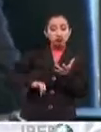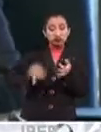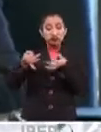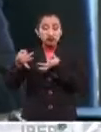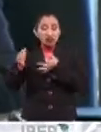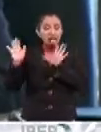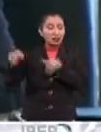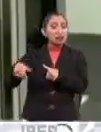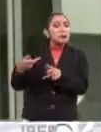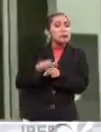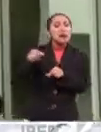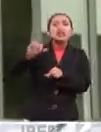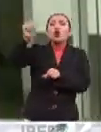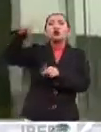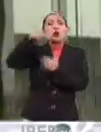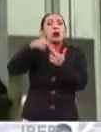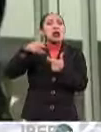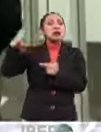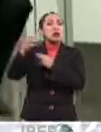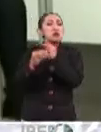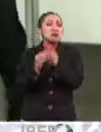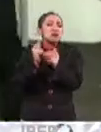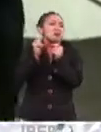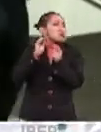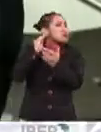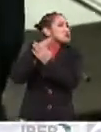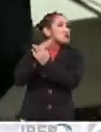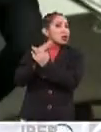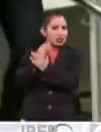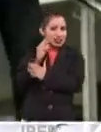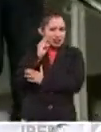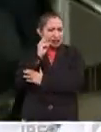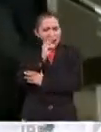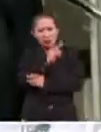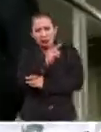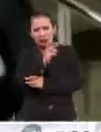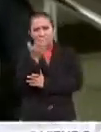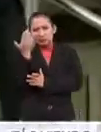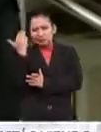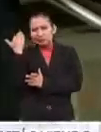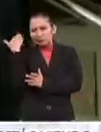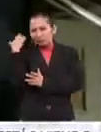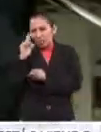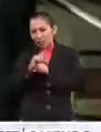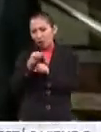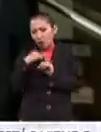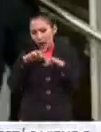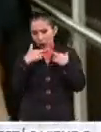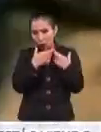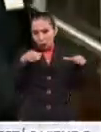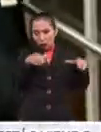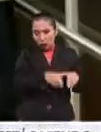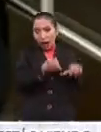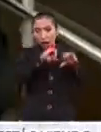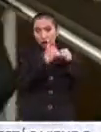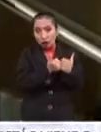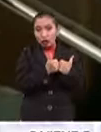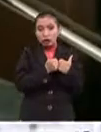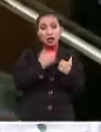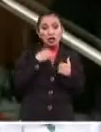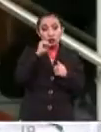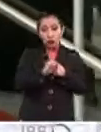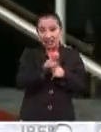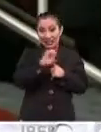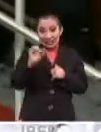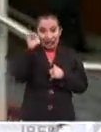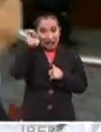interés por lo que ocurre en algunas regiones del mundo. Hemos visto hace algunos días hubo una reunión de la Asociación de Naciones del